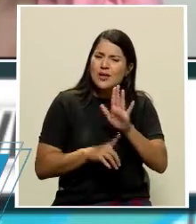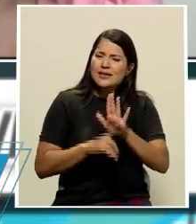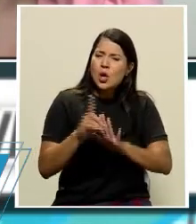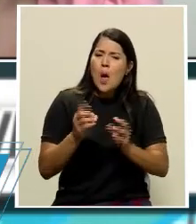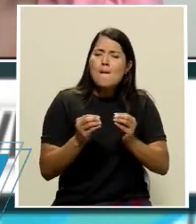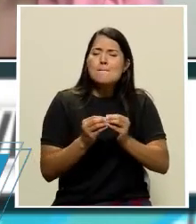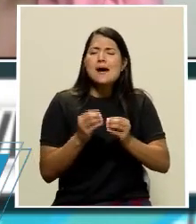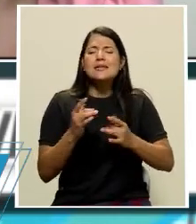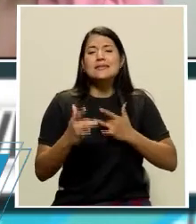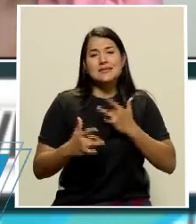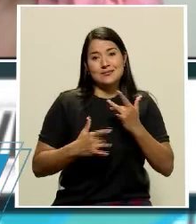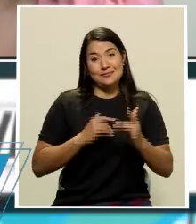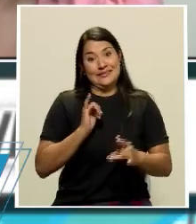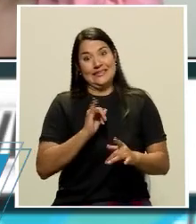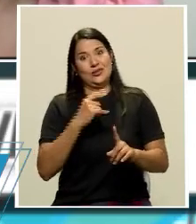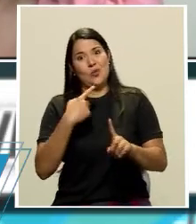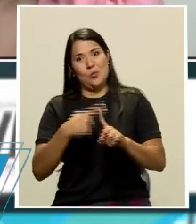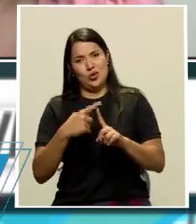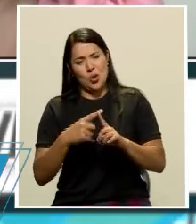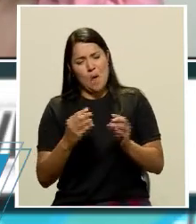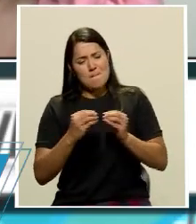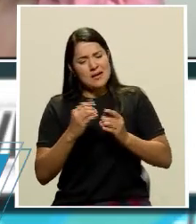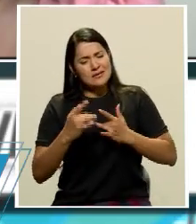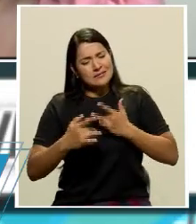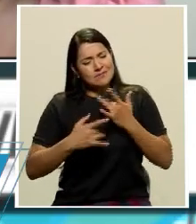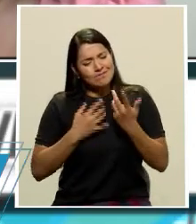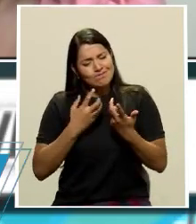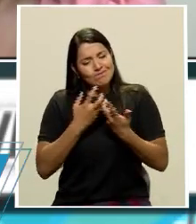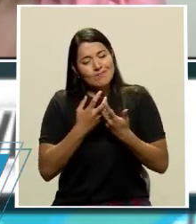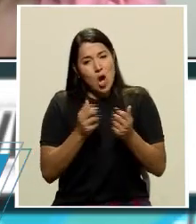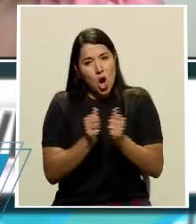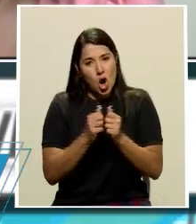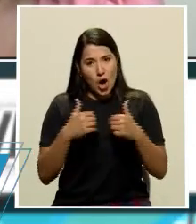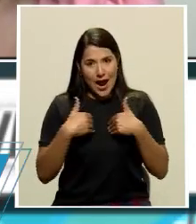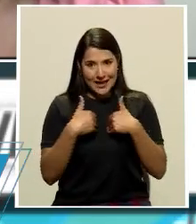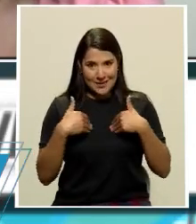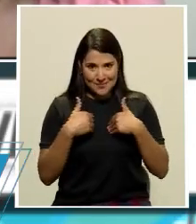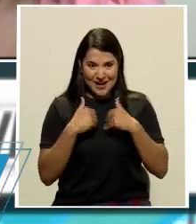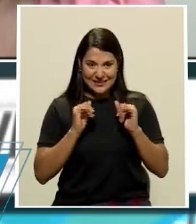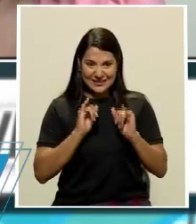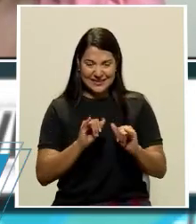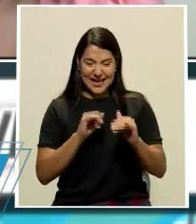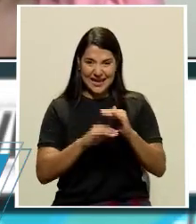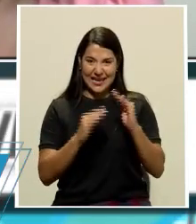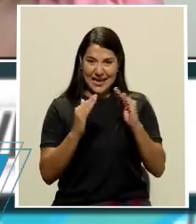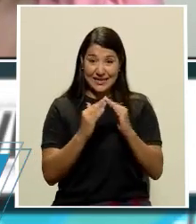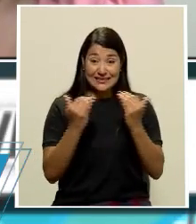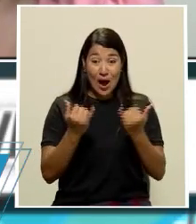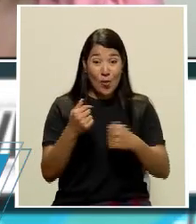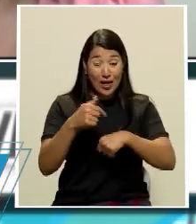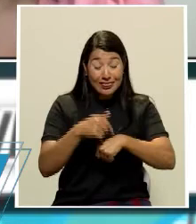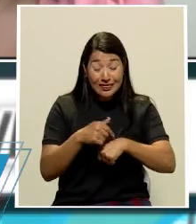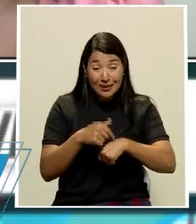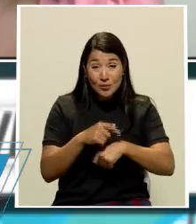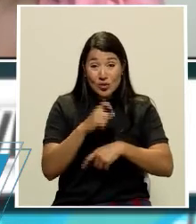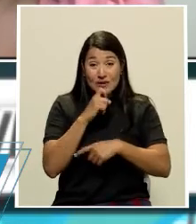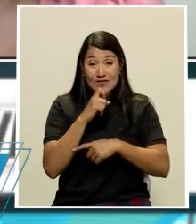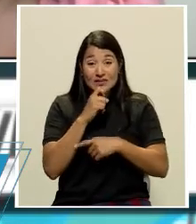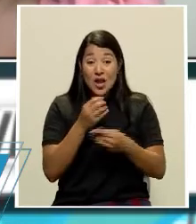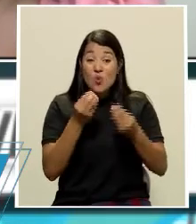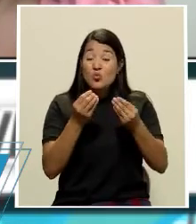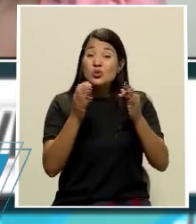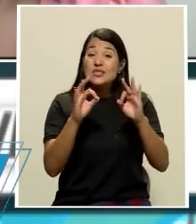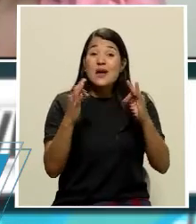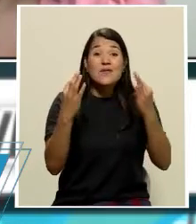sensibilidad, afortunadamente, hacia los animales domésticos, y en estas épocas de crisis hay muchas familias